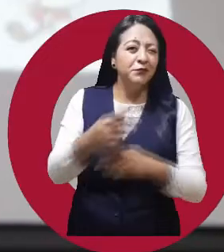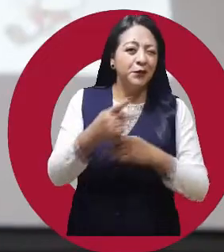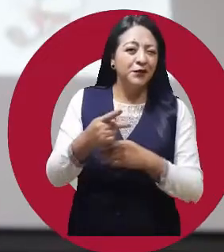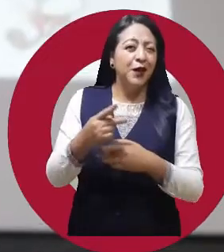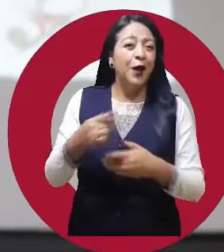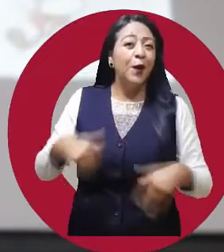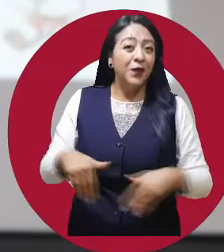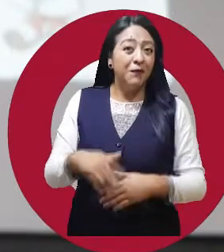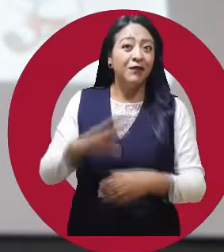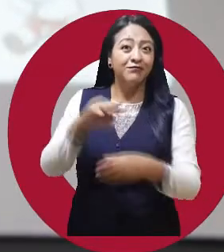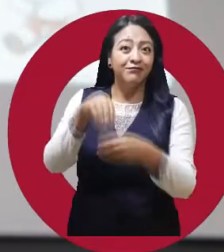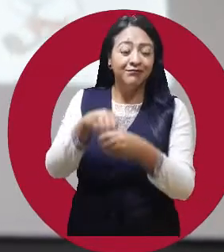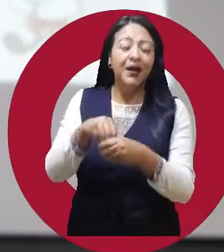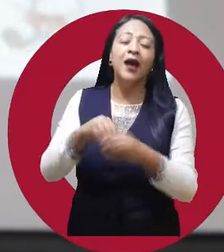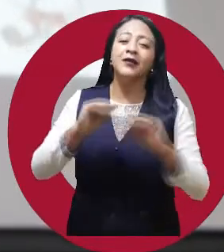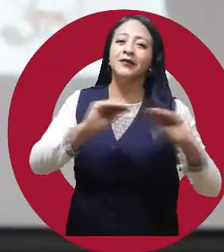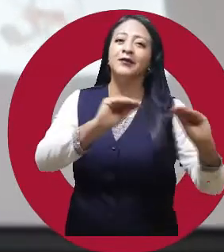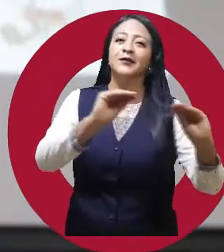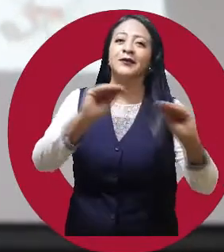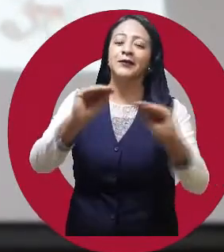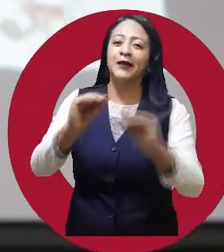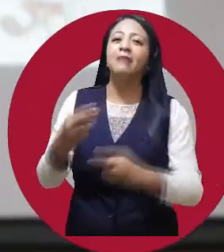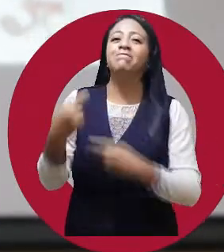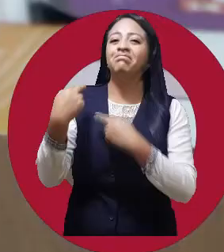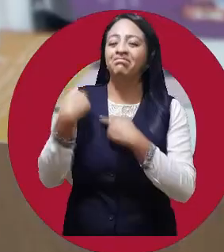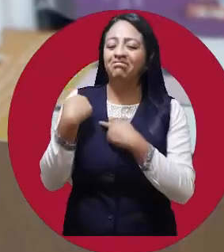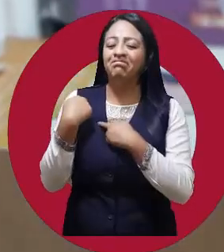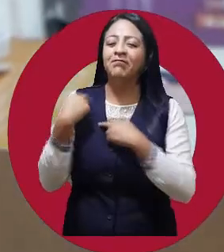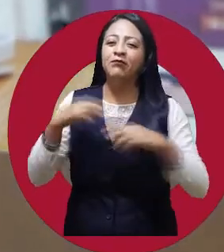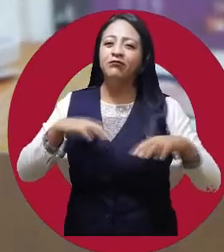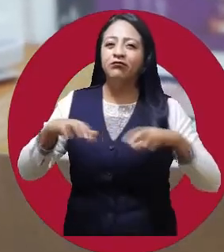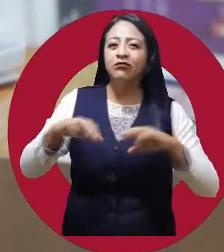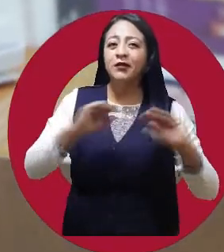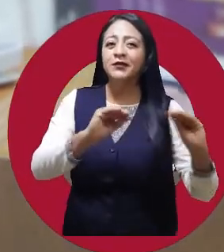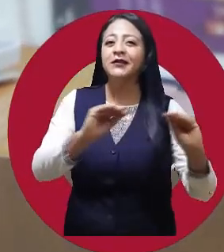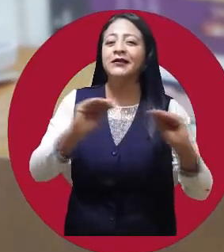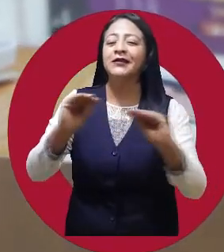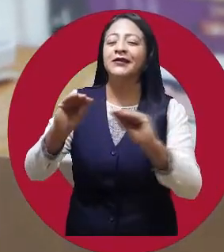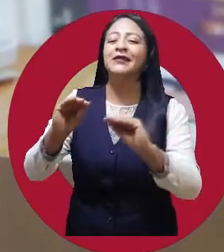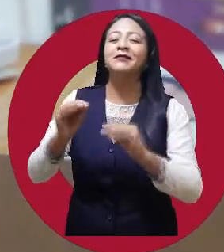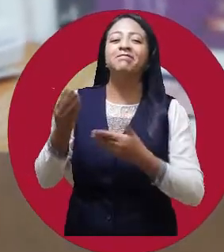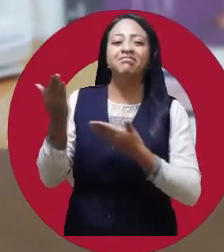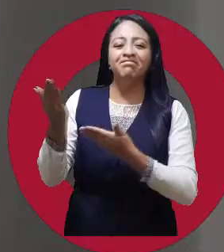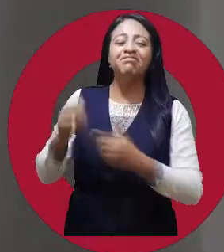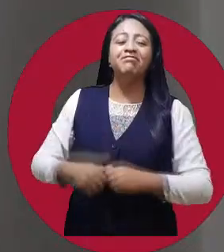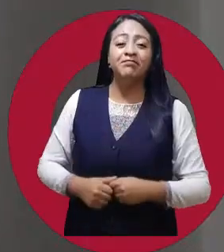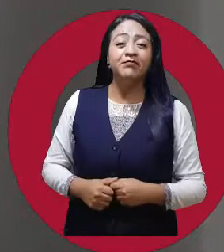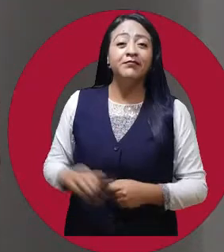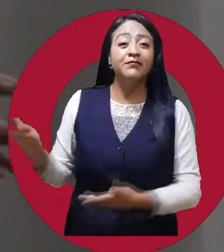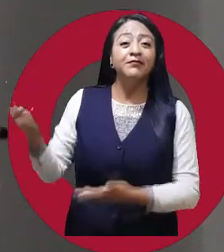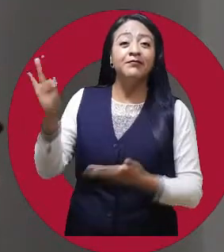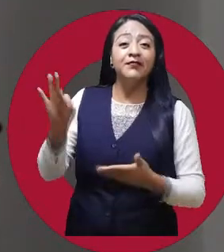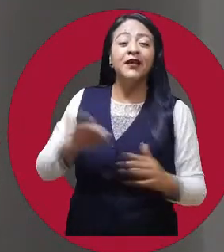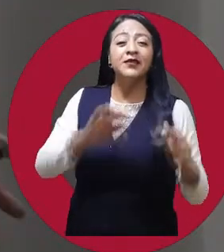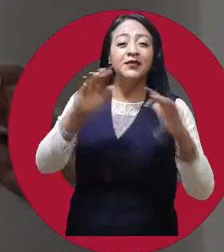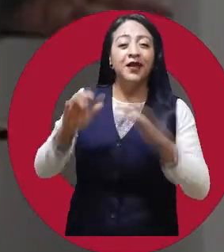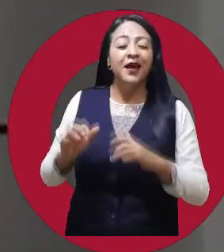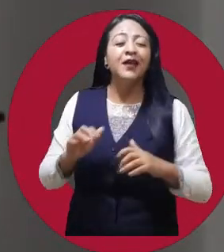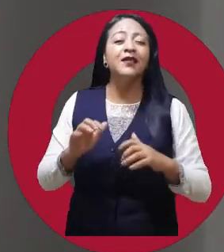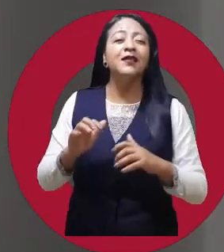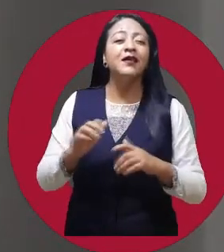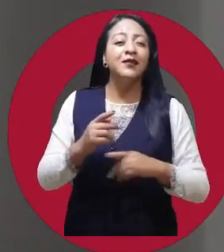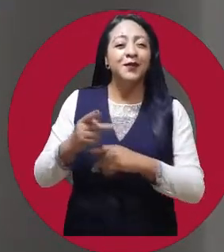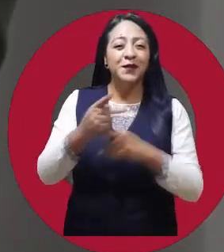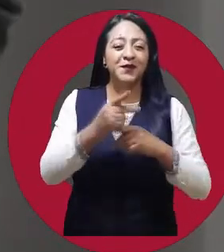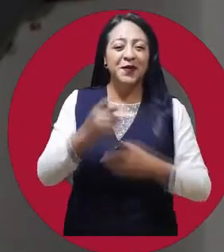de la Mujer, CEPAN, Guasmu, Junta Cantonal de Protección de Derechos de Otavalo, CAIMIFI y IAS. Nancy Isa, secretaria ejecutiva